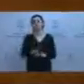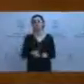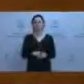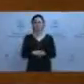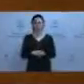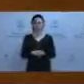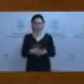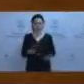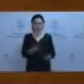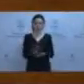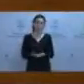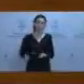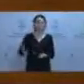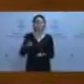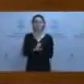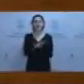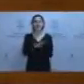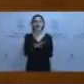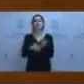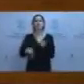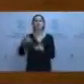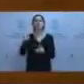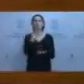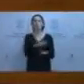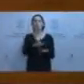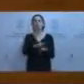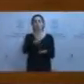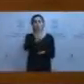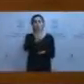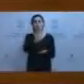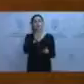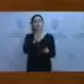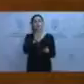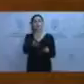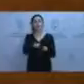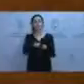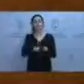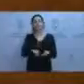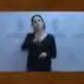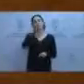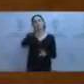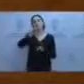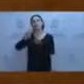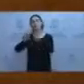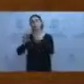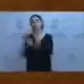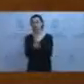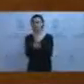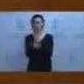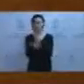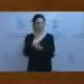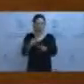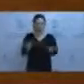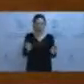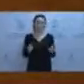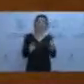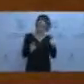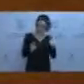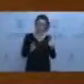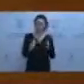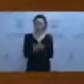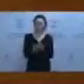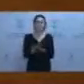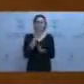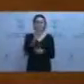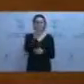Vuelvo a incidir en otra cuestión que ya le planteé, para que no solo me diga que no me leí los 109 folios, sino que así le doy otra